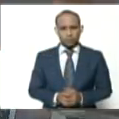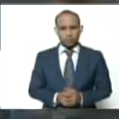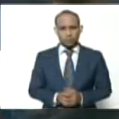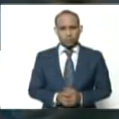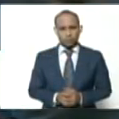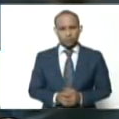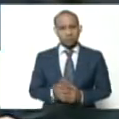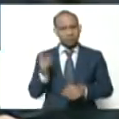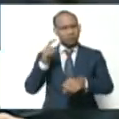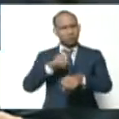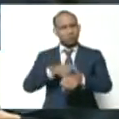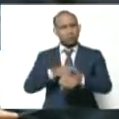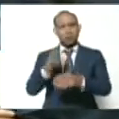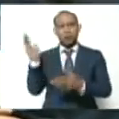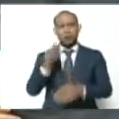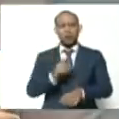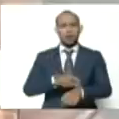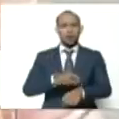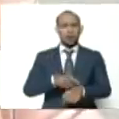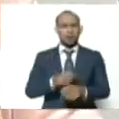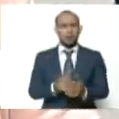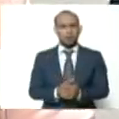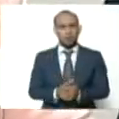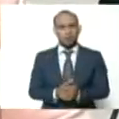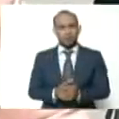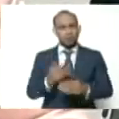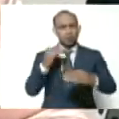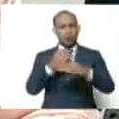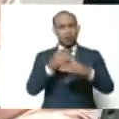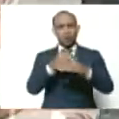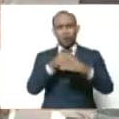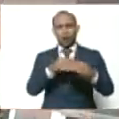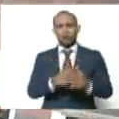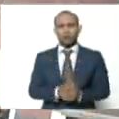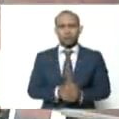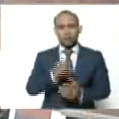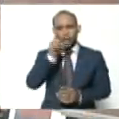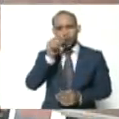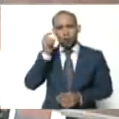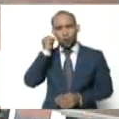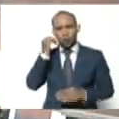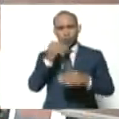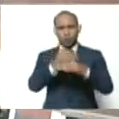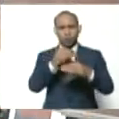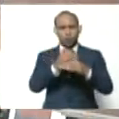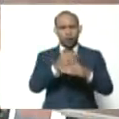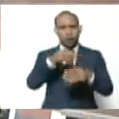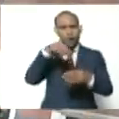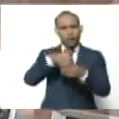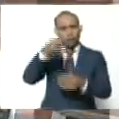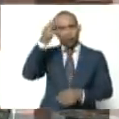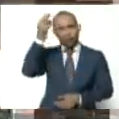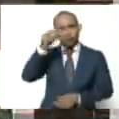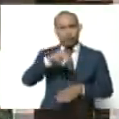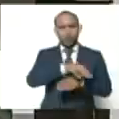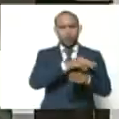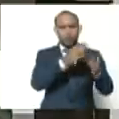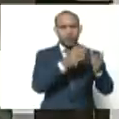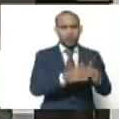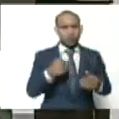Llegaremos en su momento a la paridad en el Consejo de Ministros, pero me alegra mucho